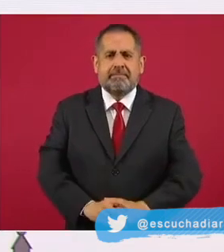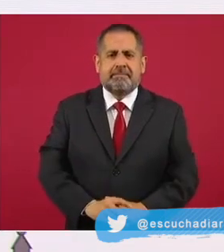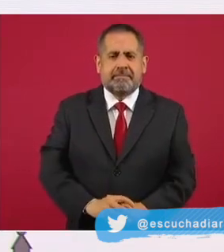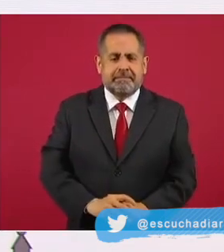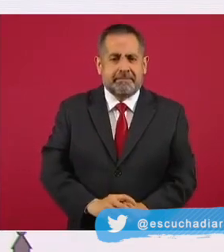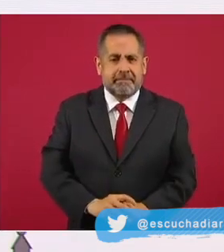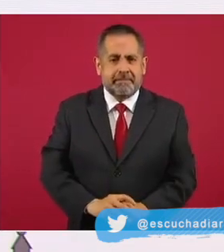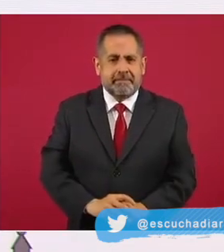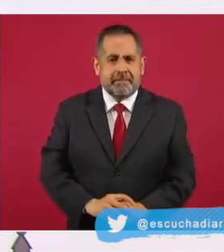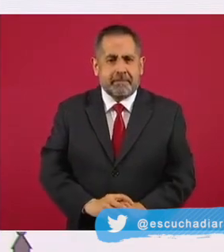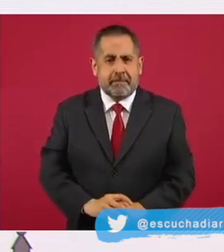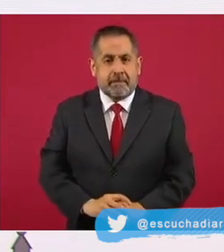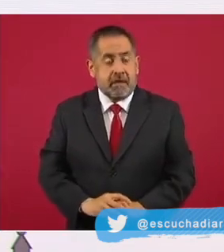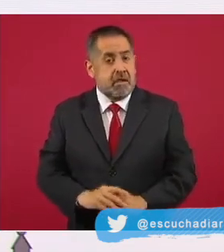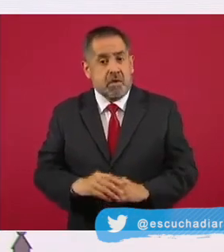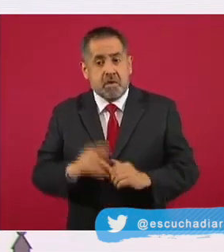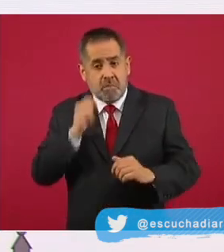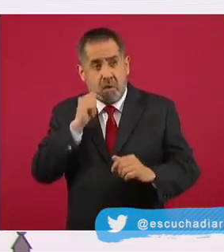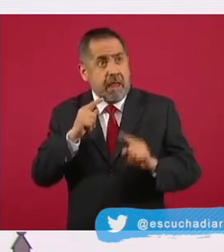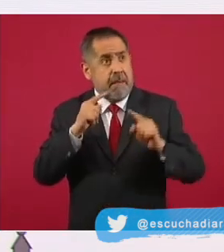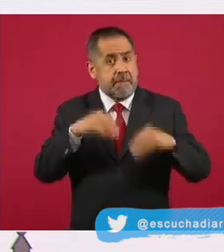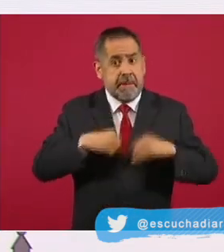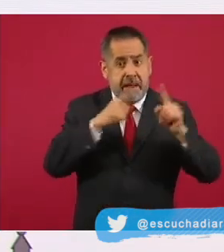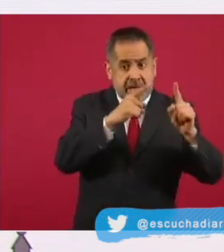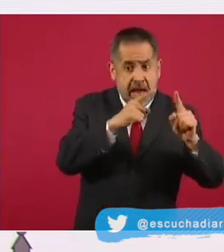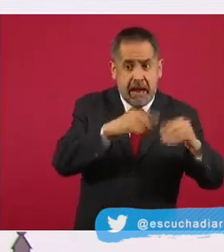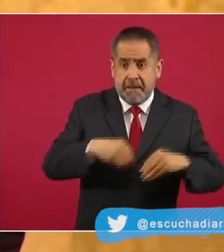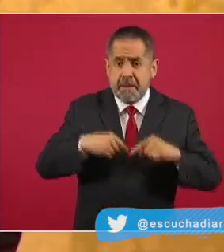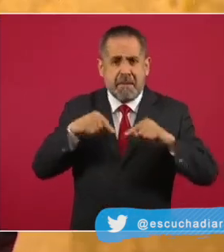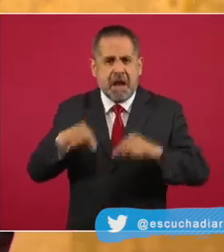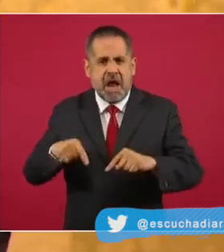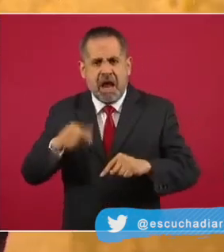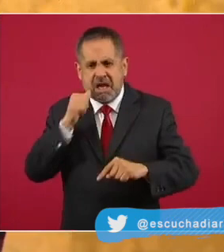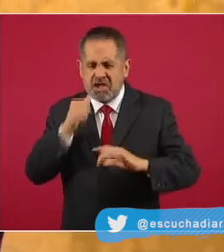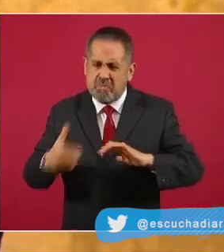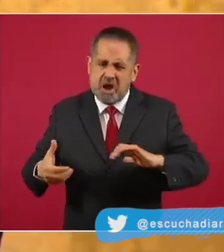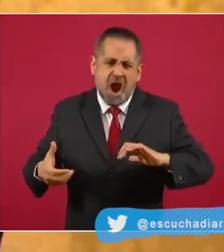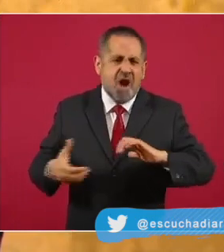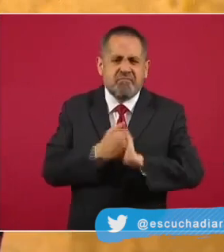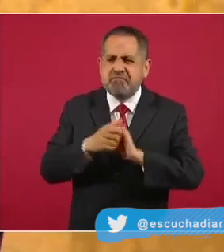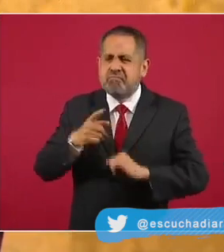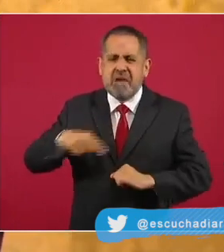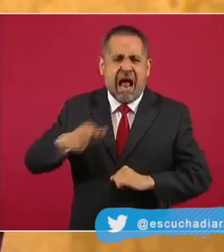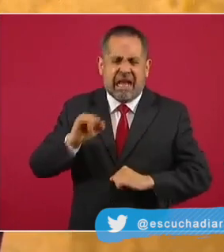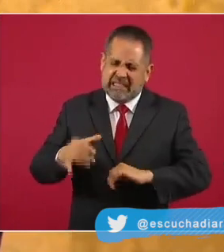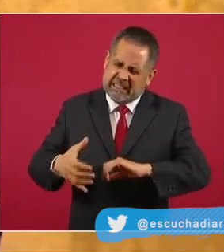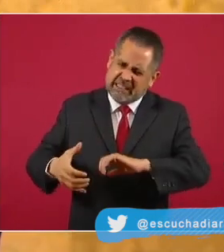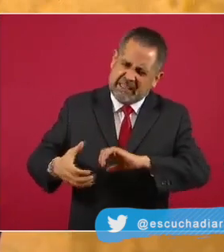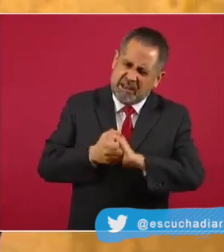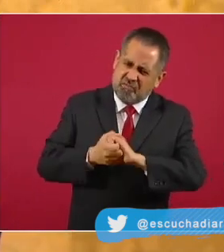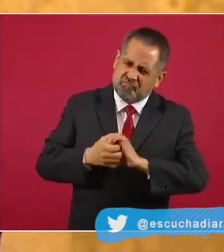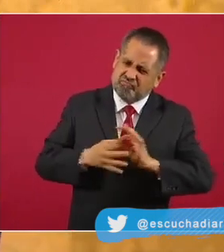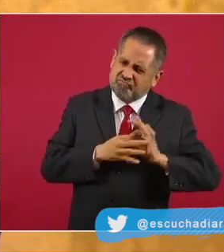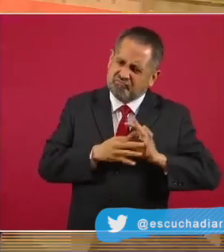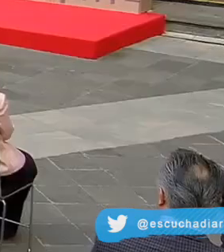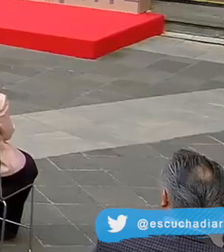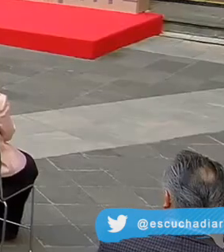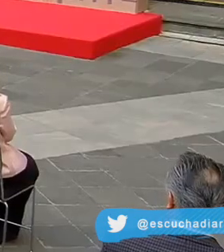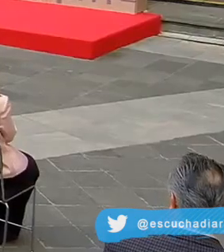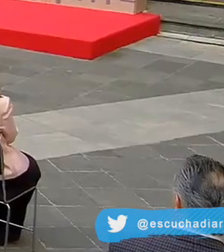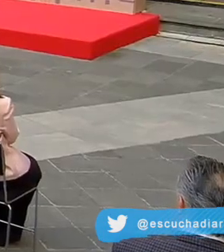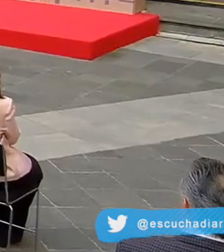Allá o acá, siempre nuestro pueblo solidario.